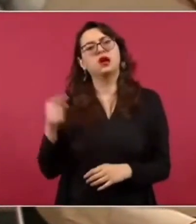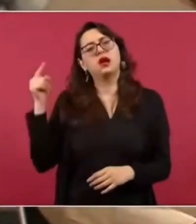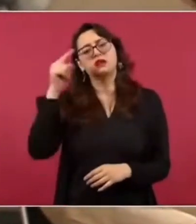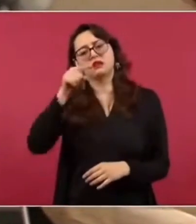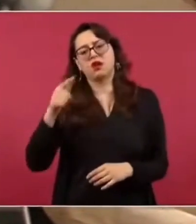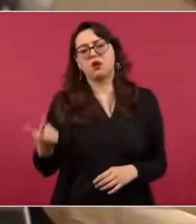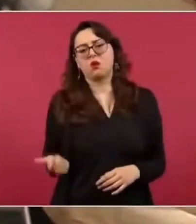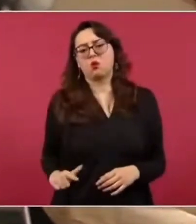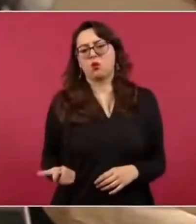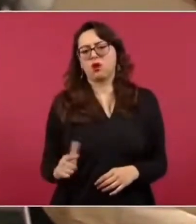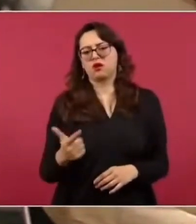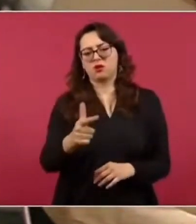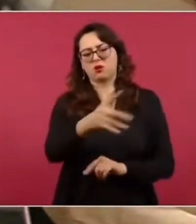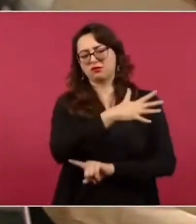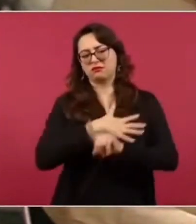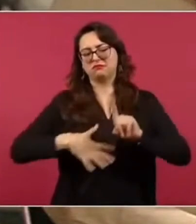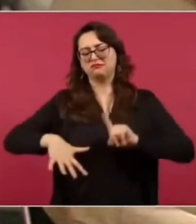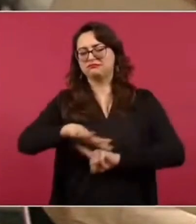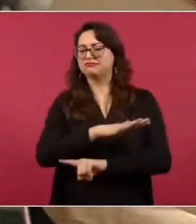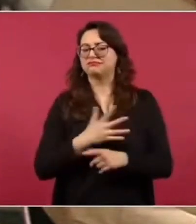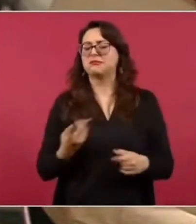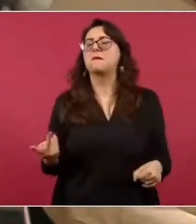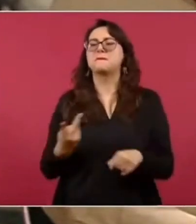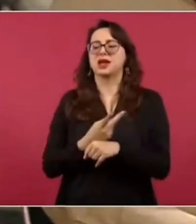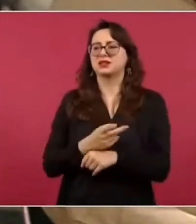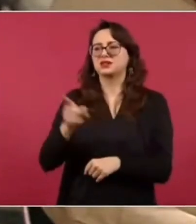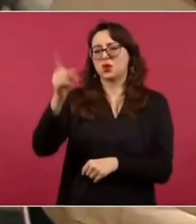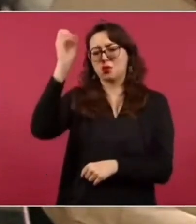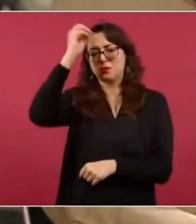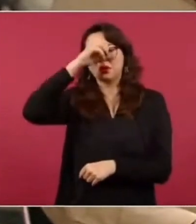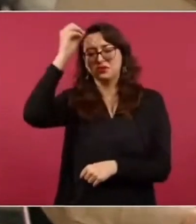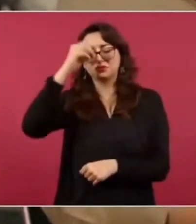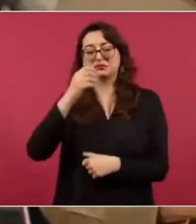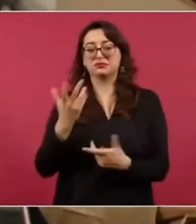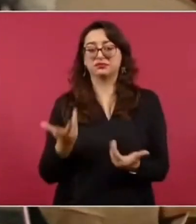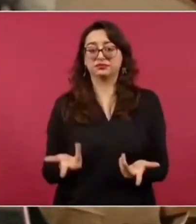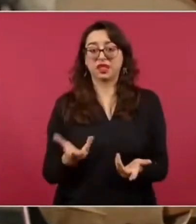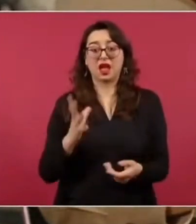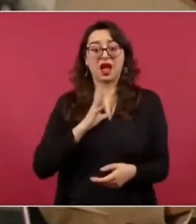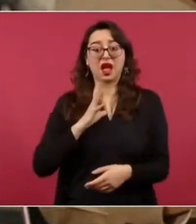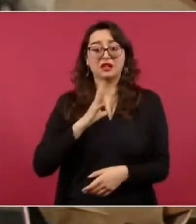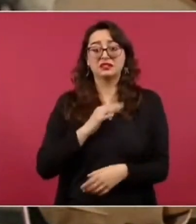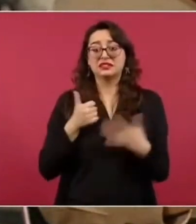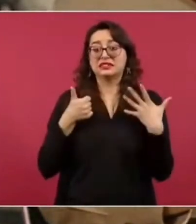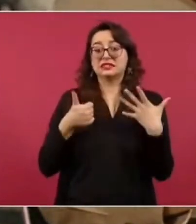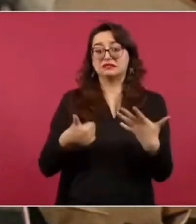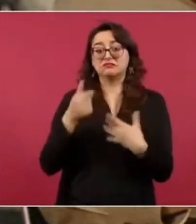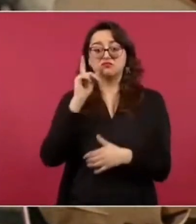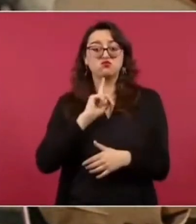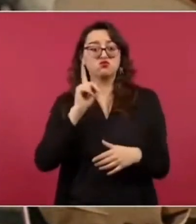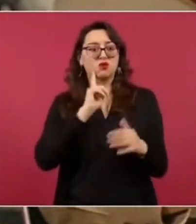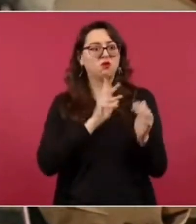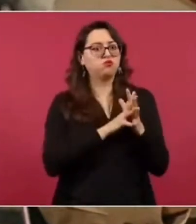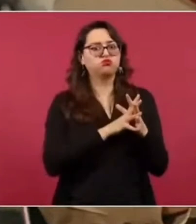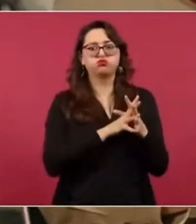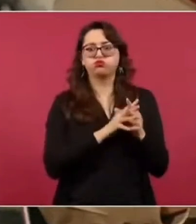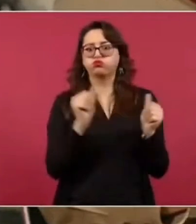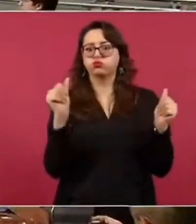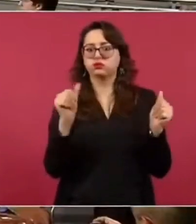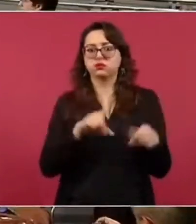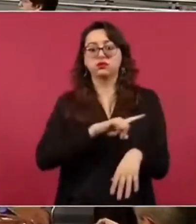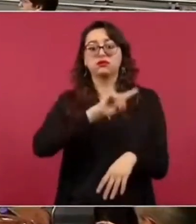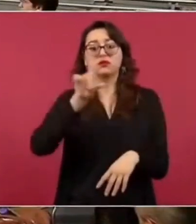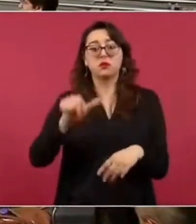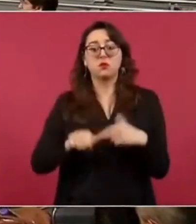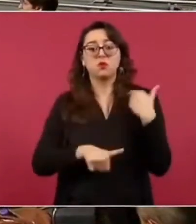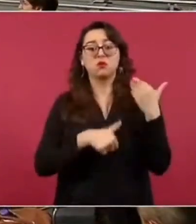Le preguntaban hace días, presidente, sobre la desaparición de mujeres, una desaparición de 6 mujeres ocurrida el 7 de marzo, fueron